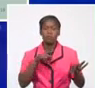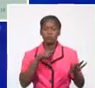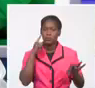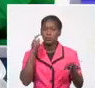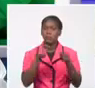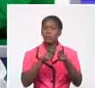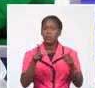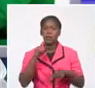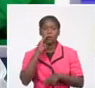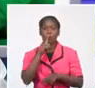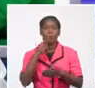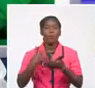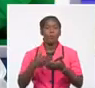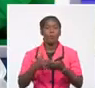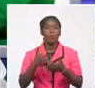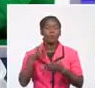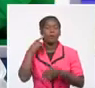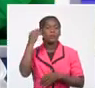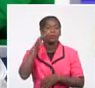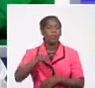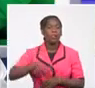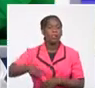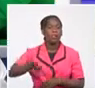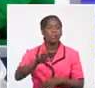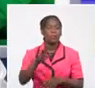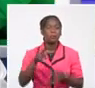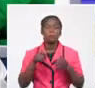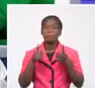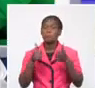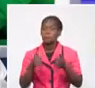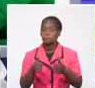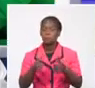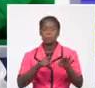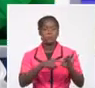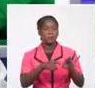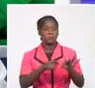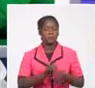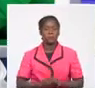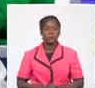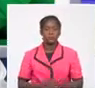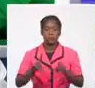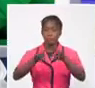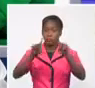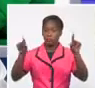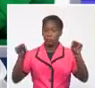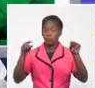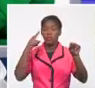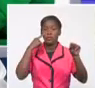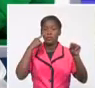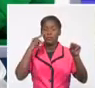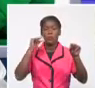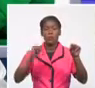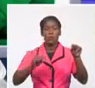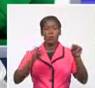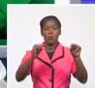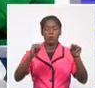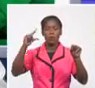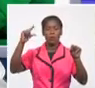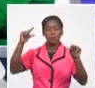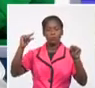de ayer. Con este comportamiento, Cuba disminuye, pero muy discretamente, su tasa